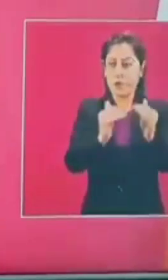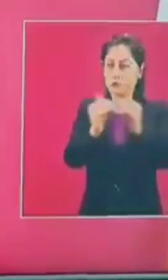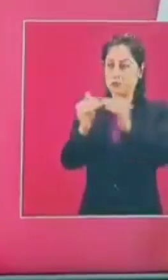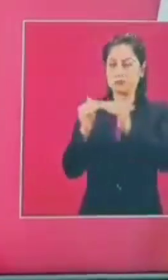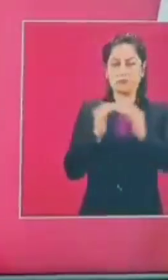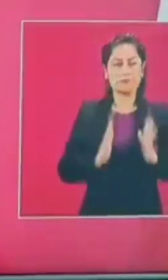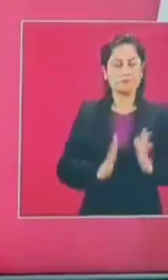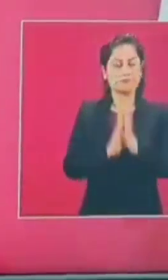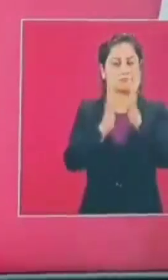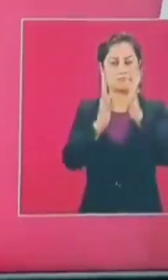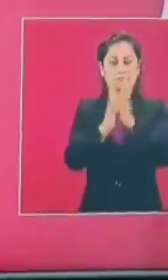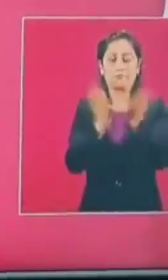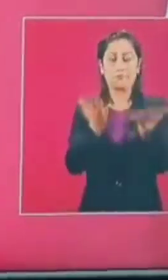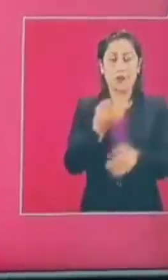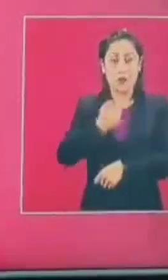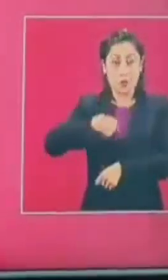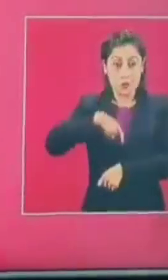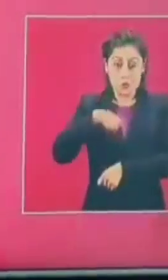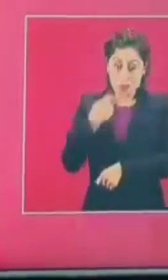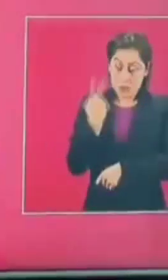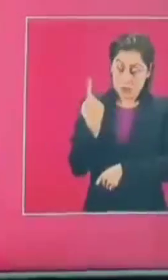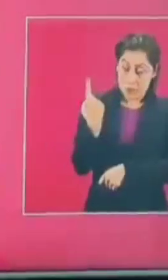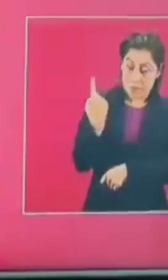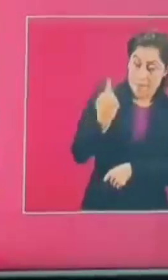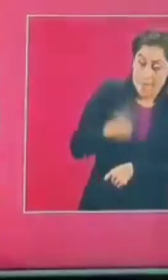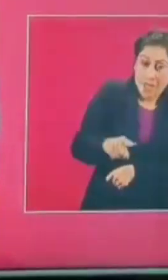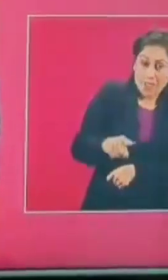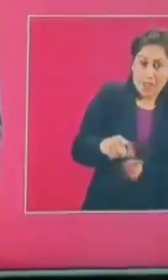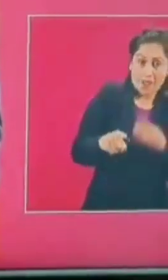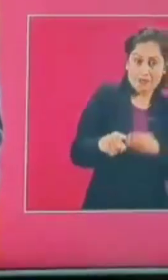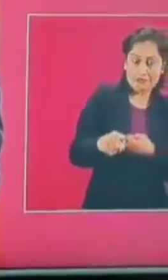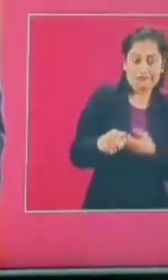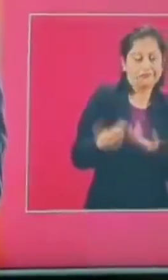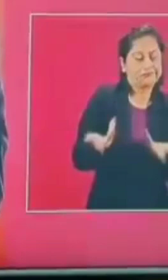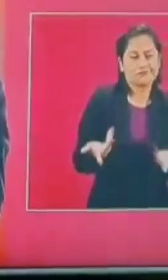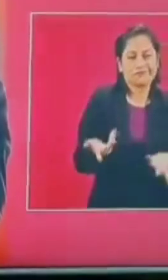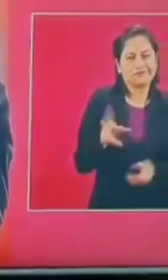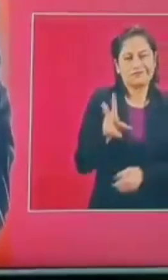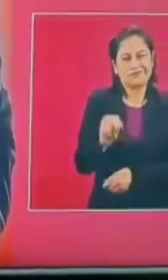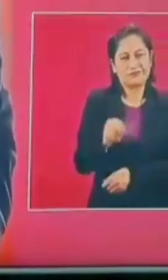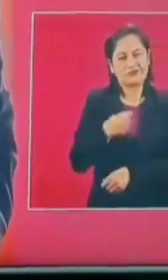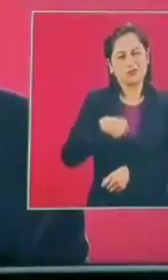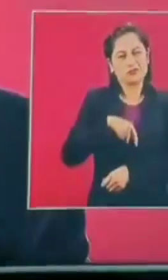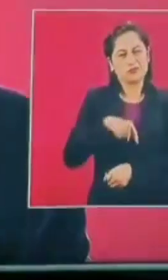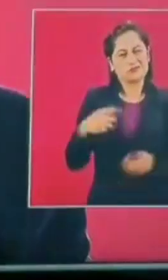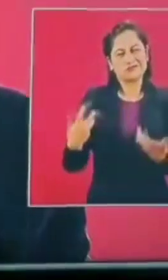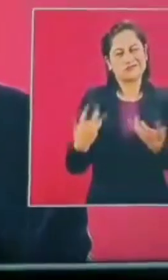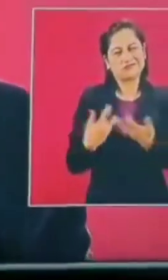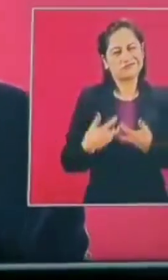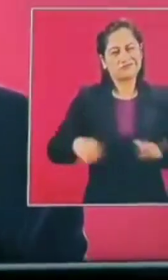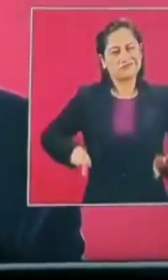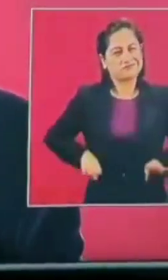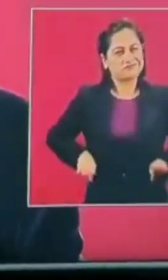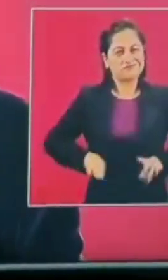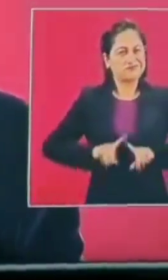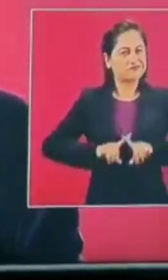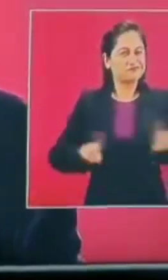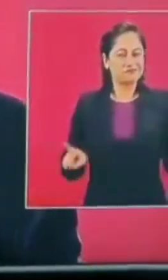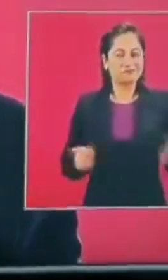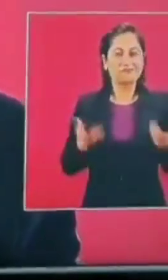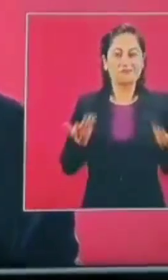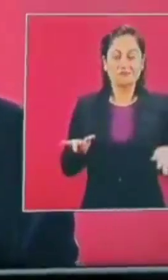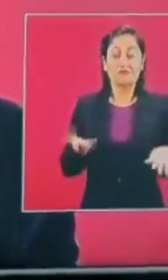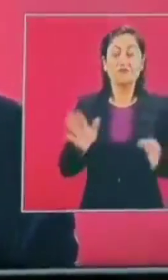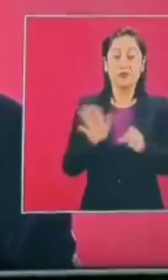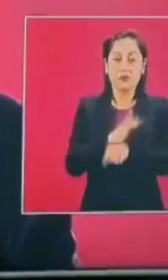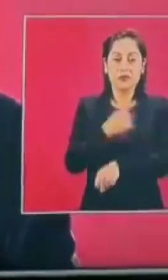creemos en el autoritarismo en imponer nada por eso insistimos mucho en